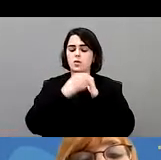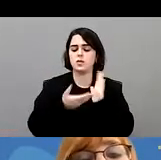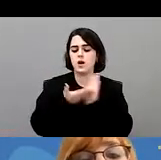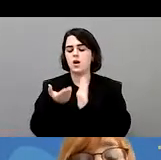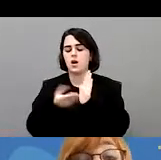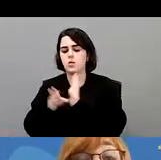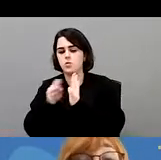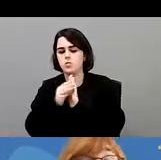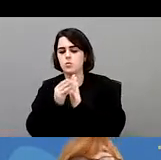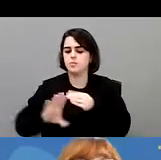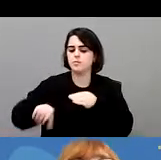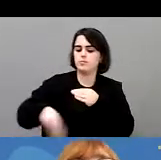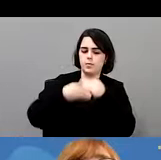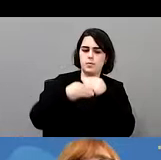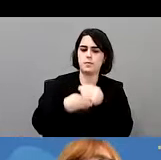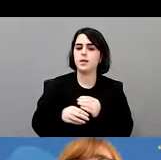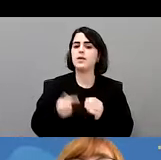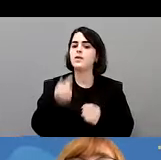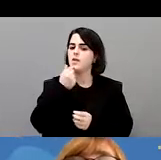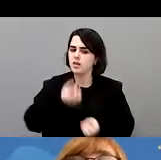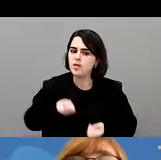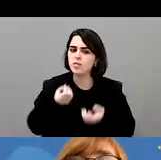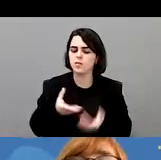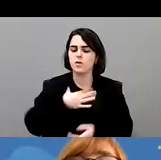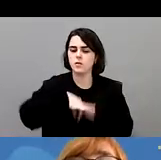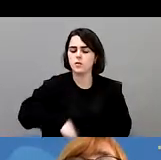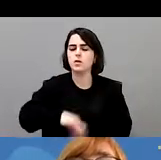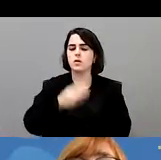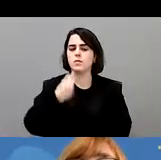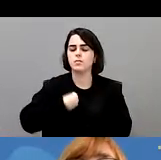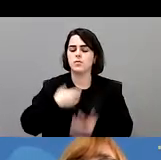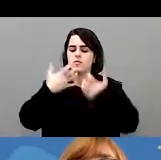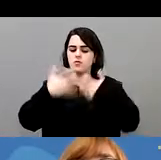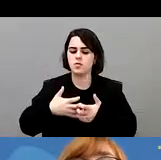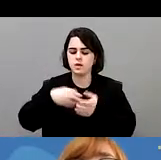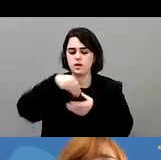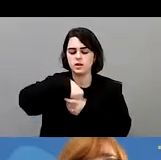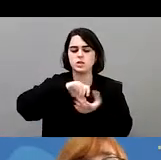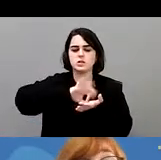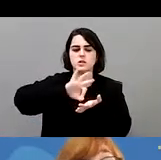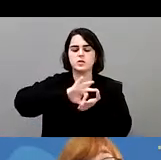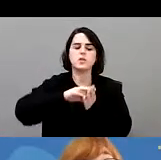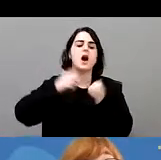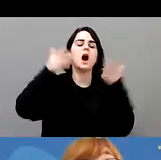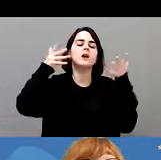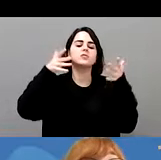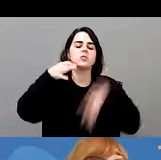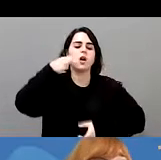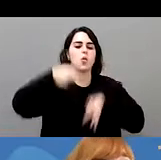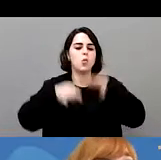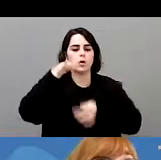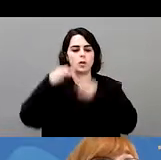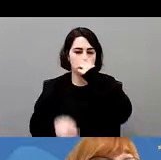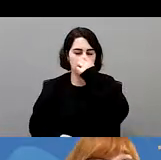y alternativa. Pero sí os puedo decir que desde que lleva funcionando el servicio de asesoría jurídica, de